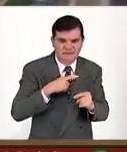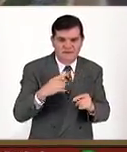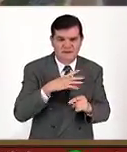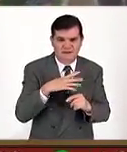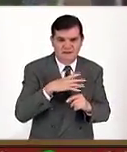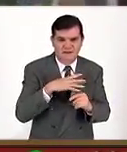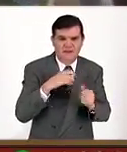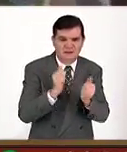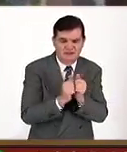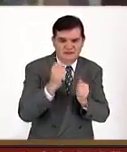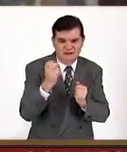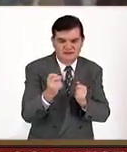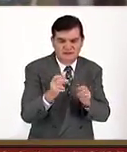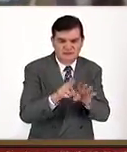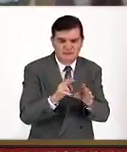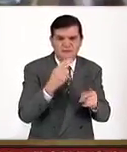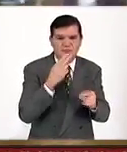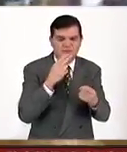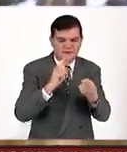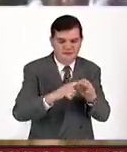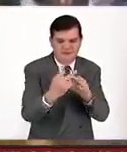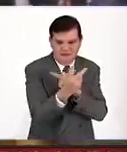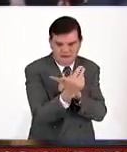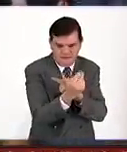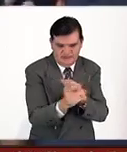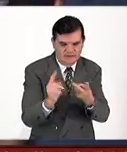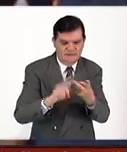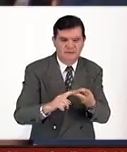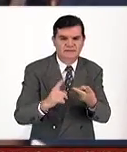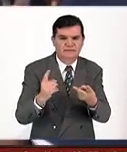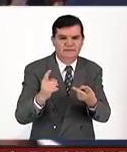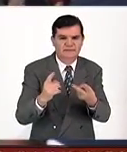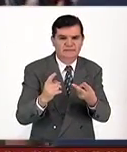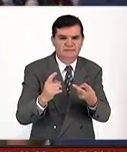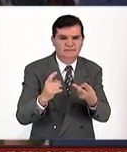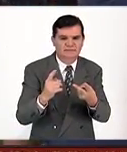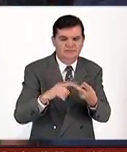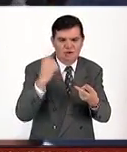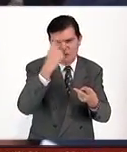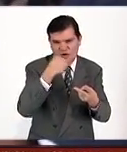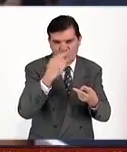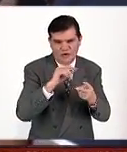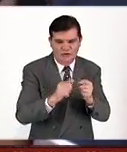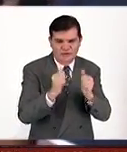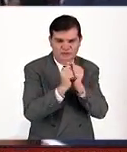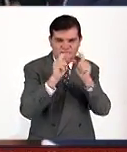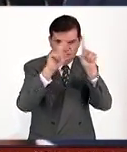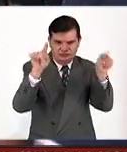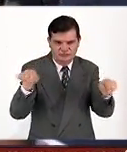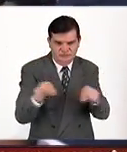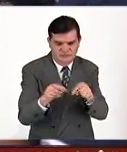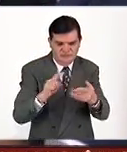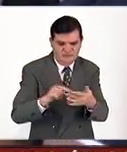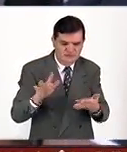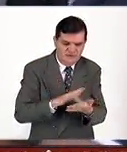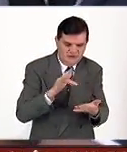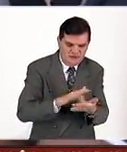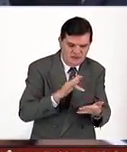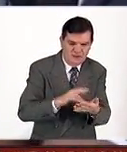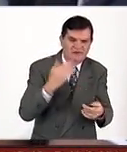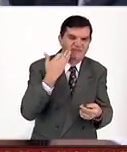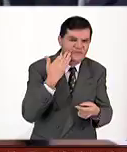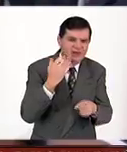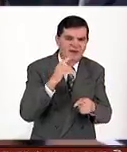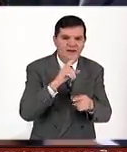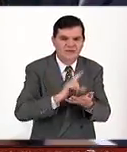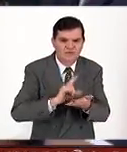tener respecto al consumo de televisión o de horas frente a la pantalla, el uso de tabletas, de redes